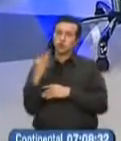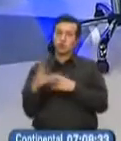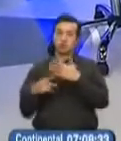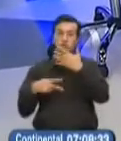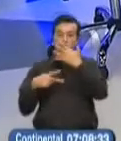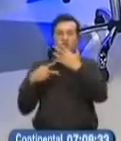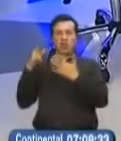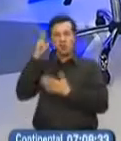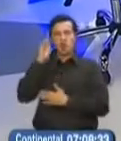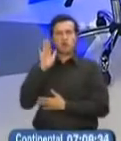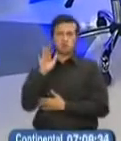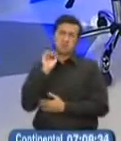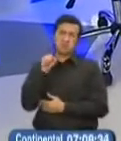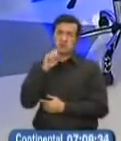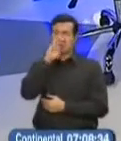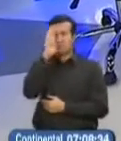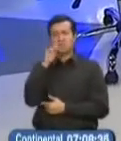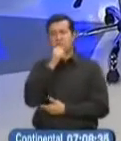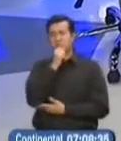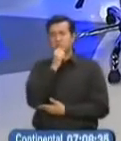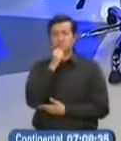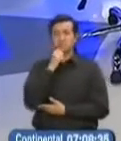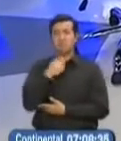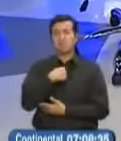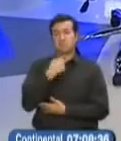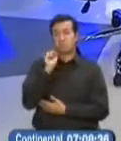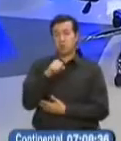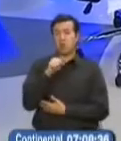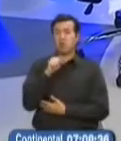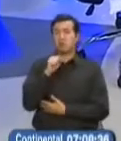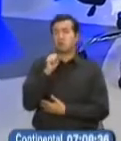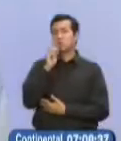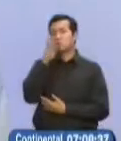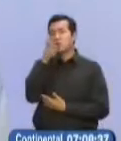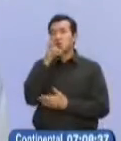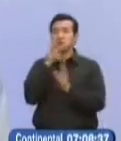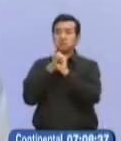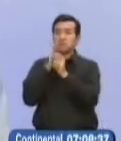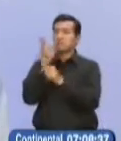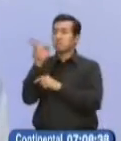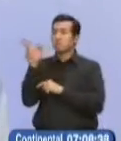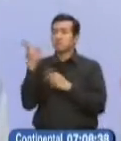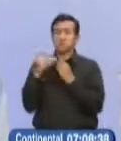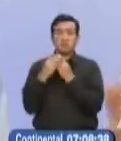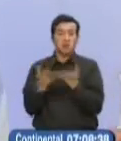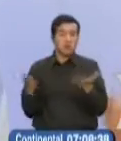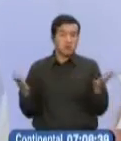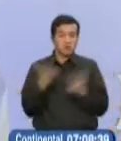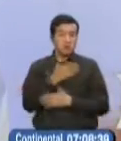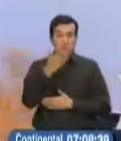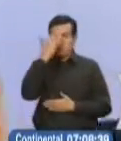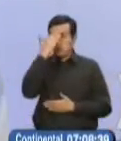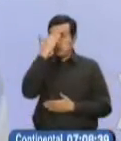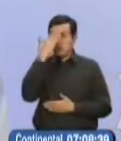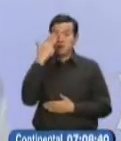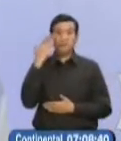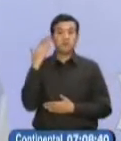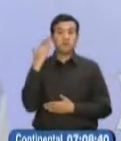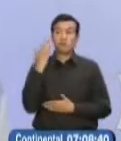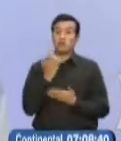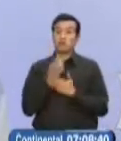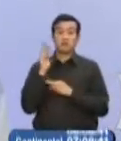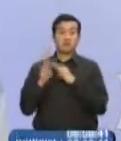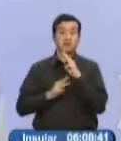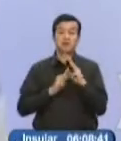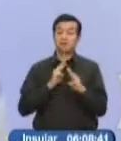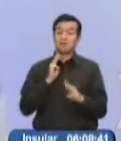ese lujo. Yo creo que puede darse el lujo de ser primero un actor global, hay que entender, un actor global con un peso muy grande en la economía internacional,